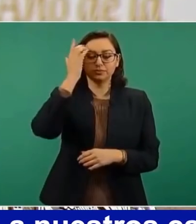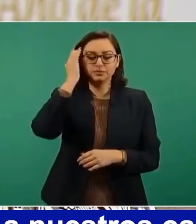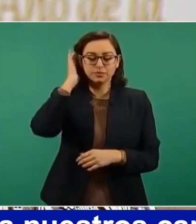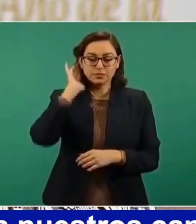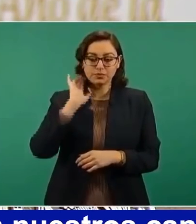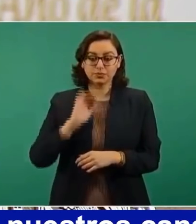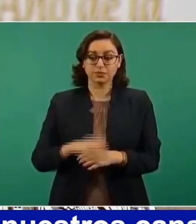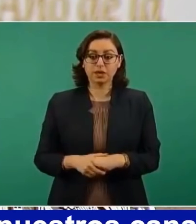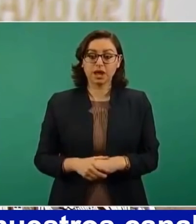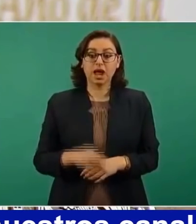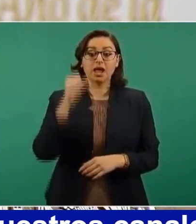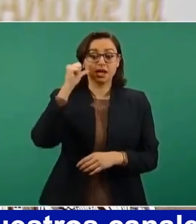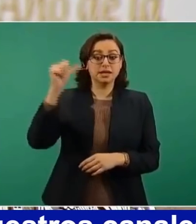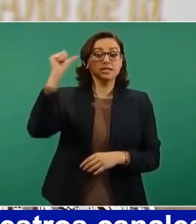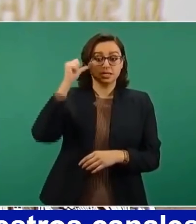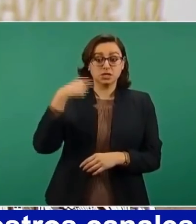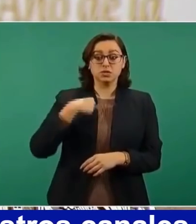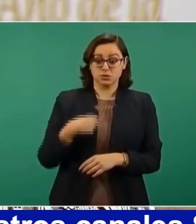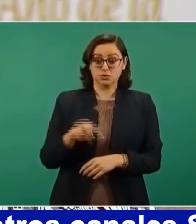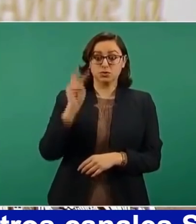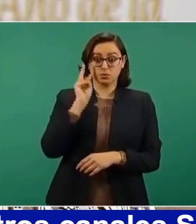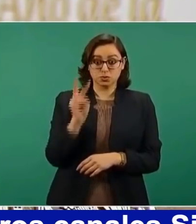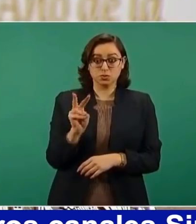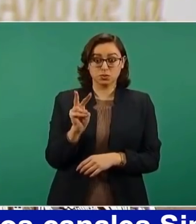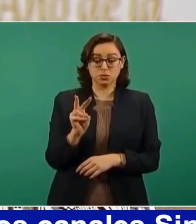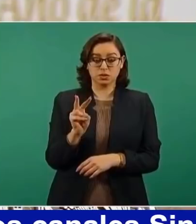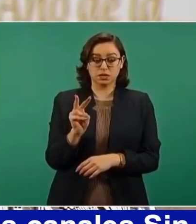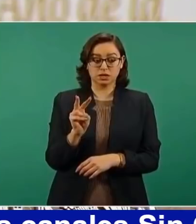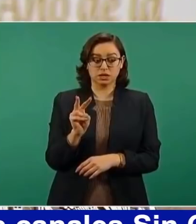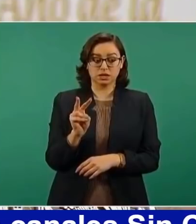el Financiero, así como